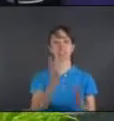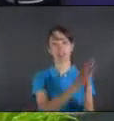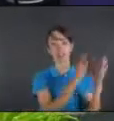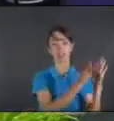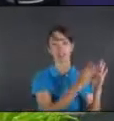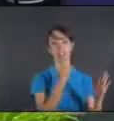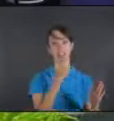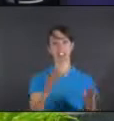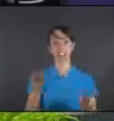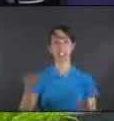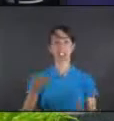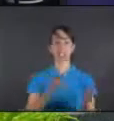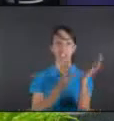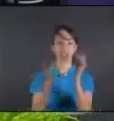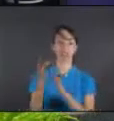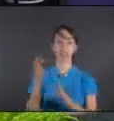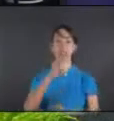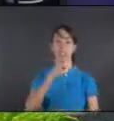del santuario.